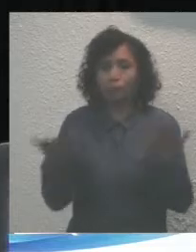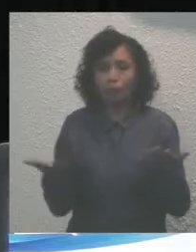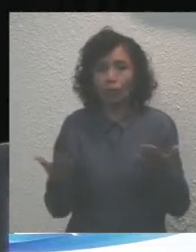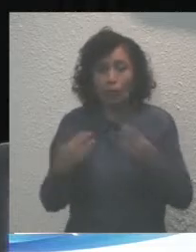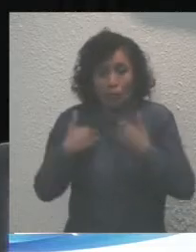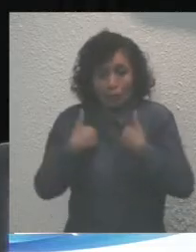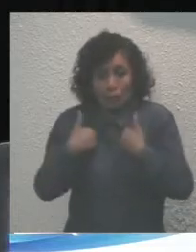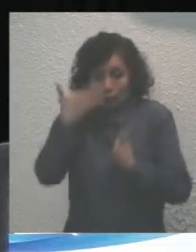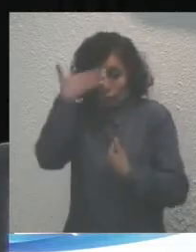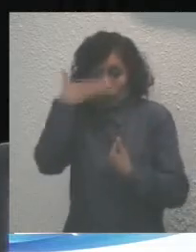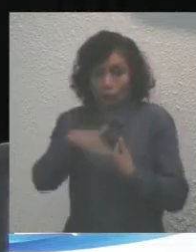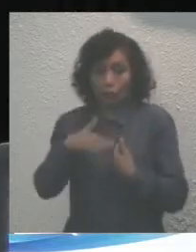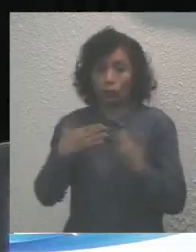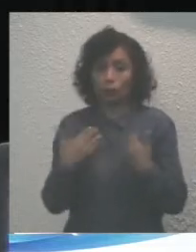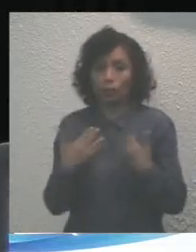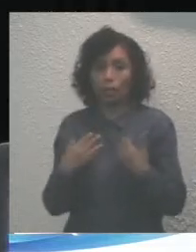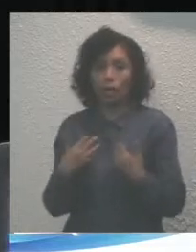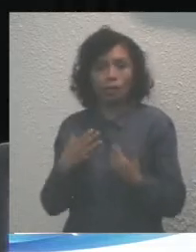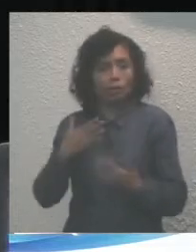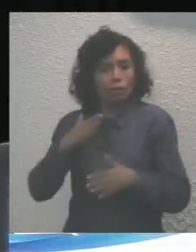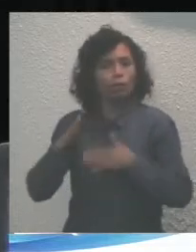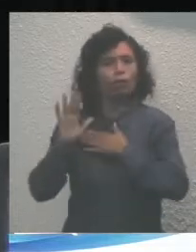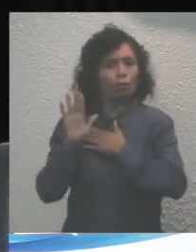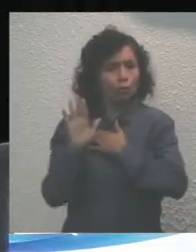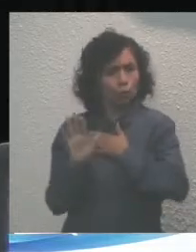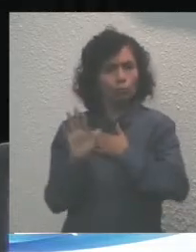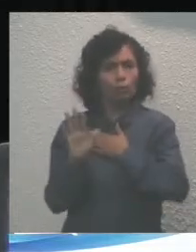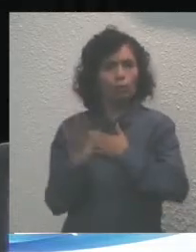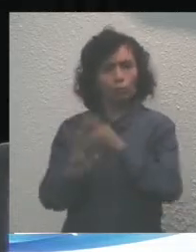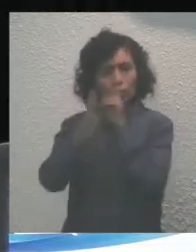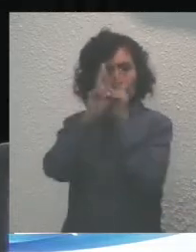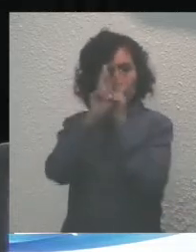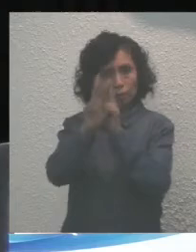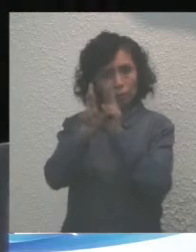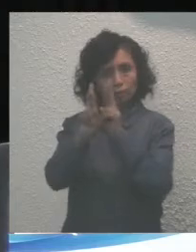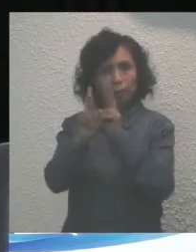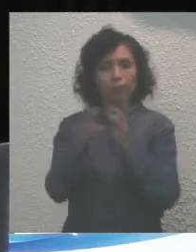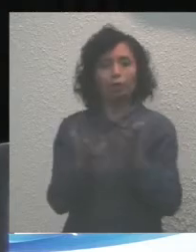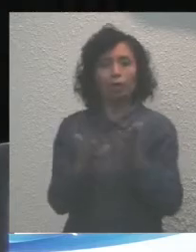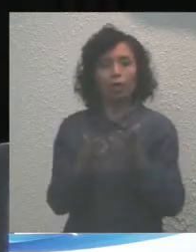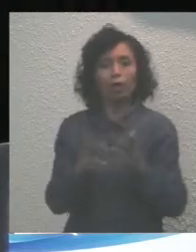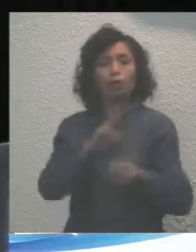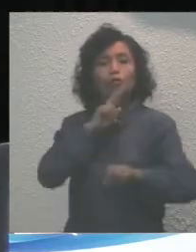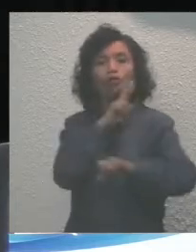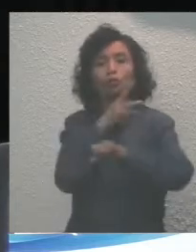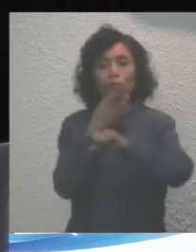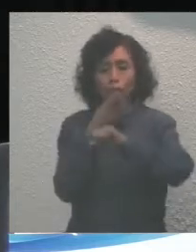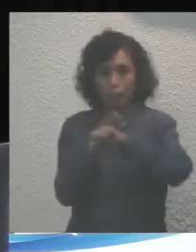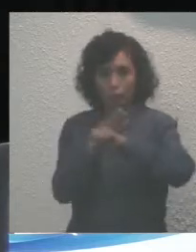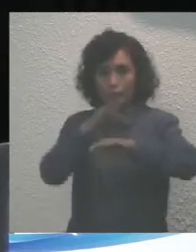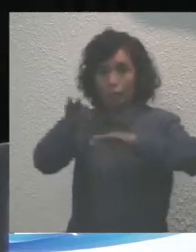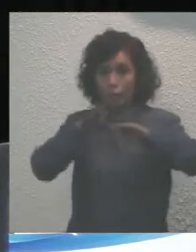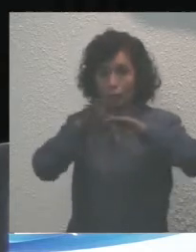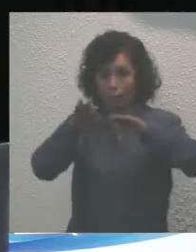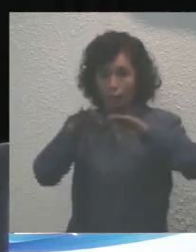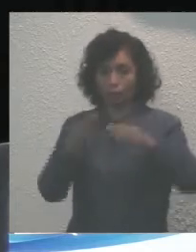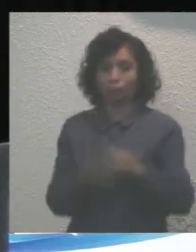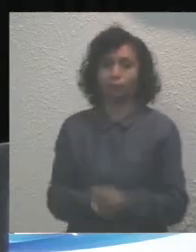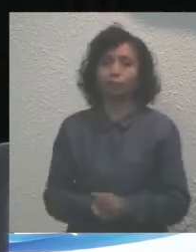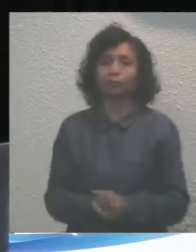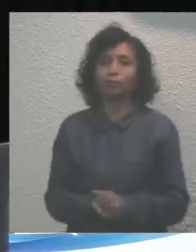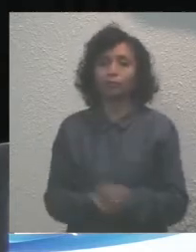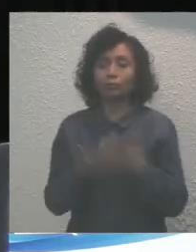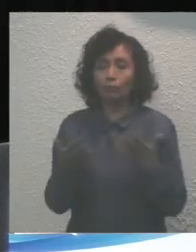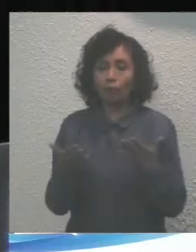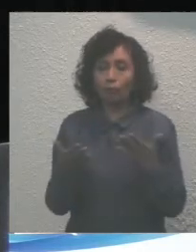Asumimos, por ende, el compromiso de honrar nuestro encargo actuando en todo momento con probidad